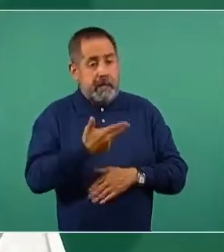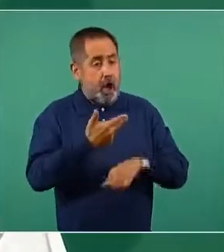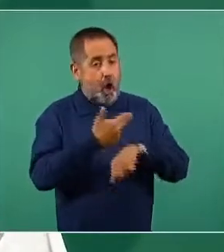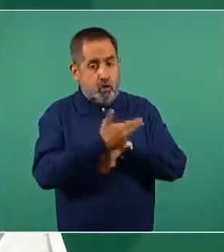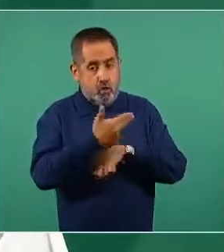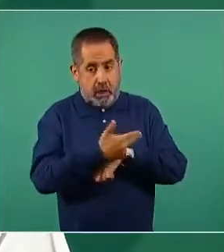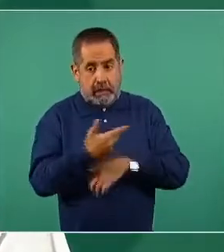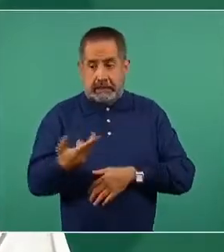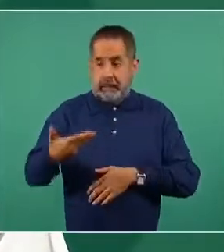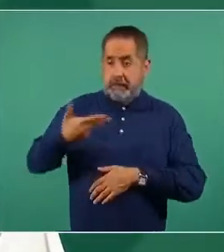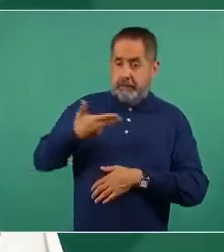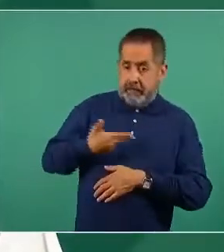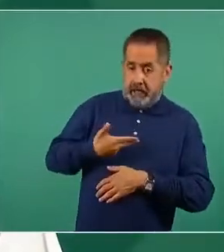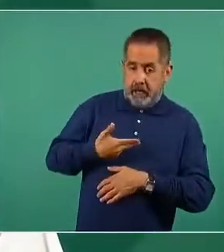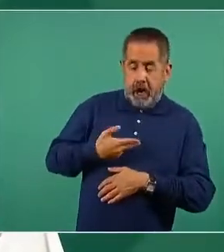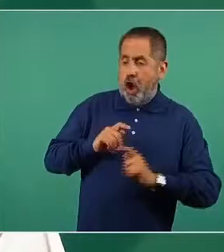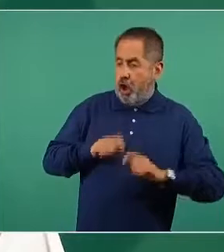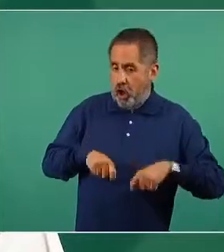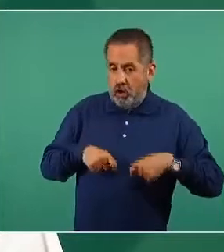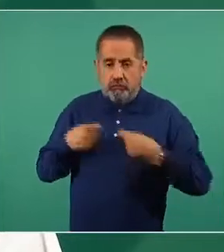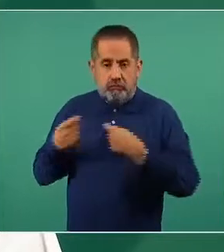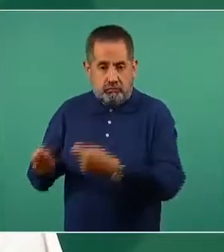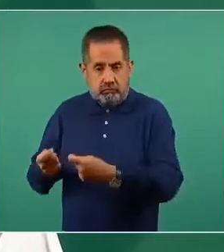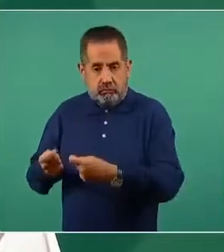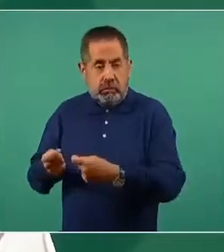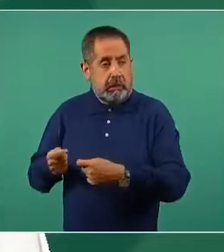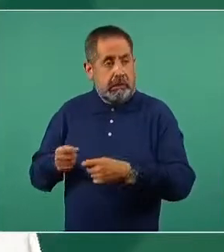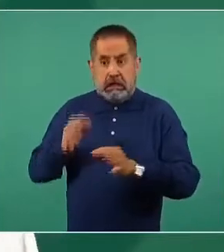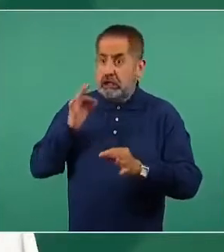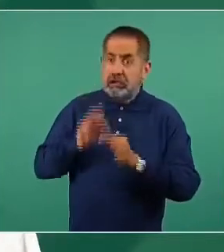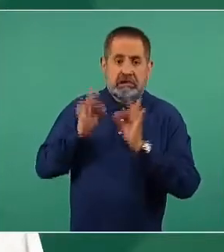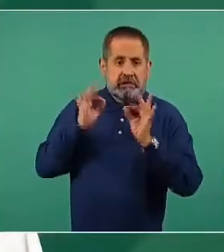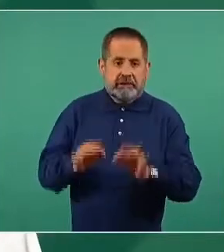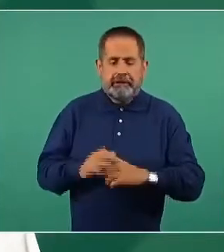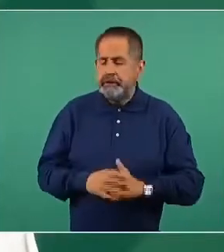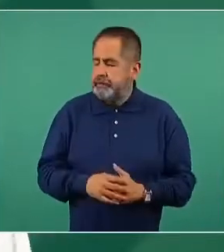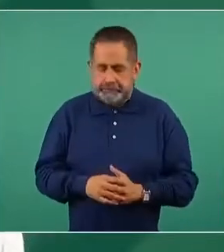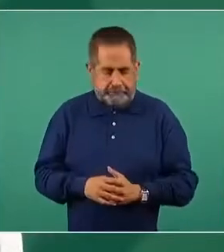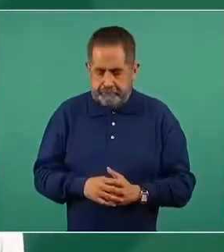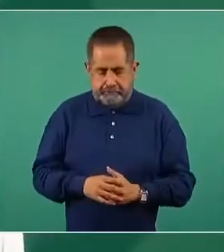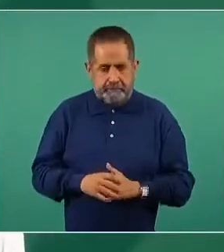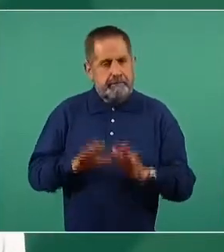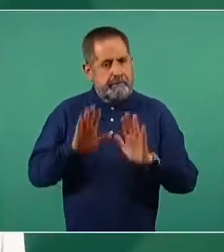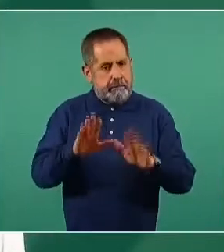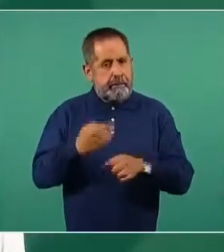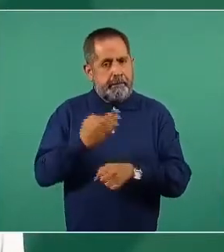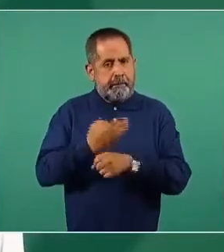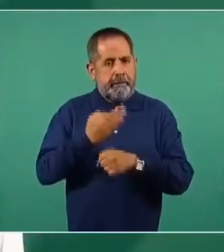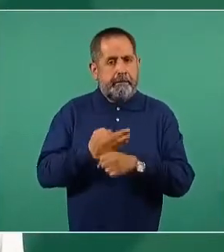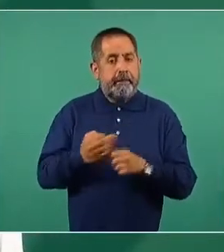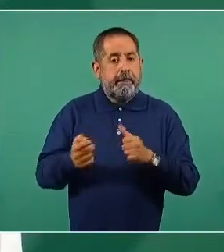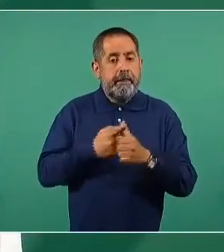a algo que se está dando por un hecho. Lo que tenemos hasta ahorita es